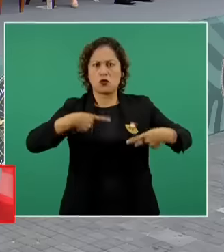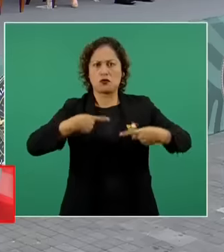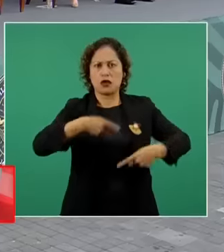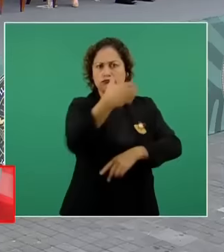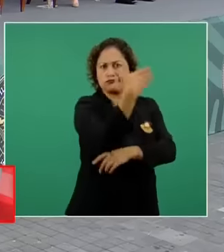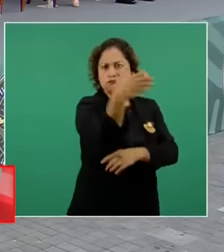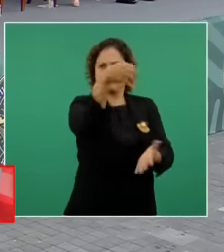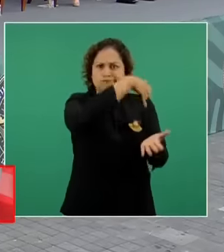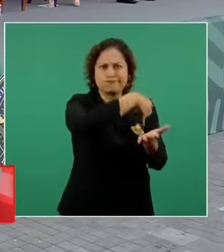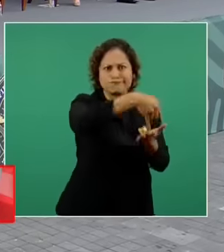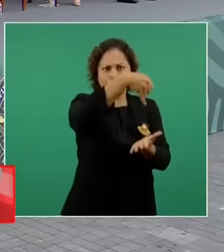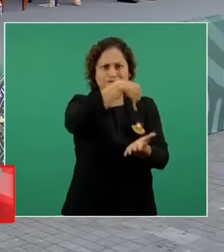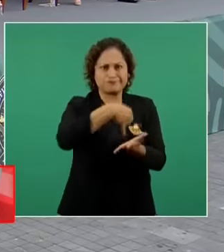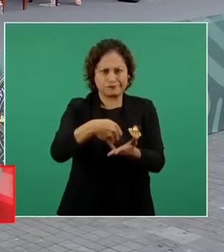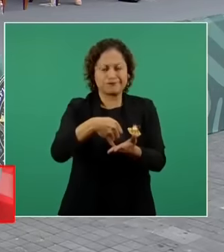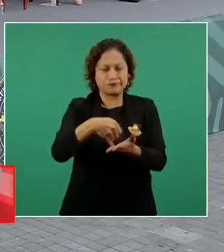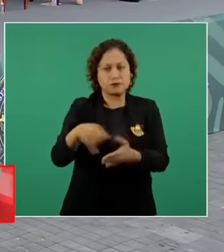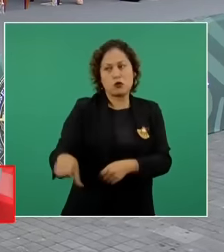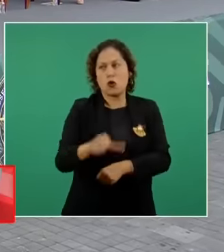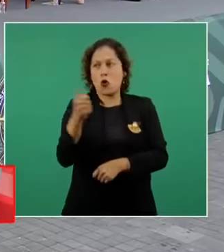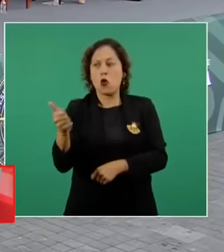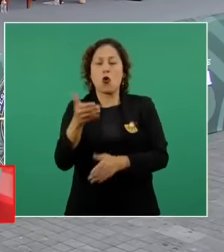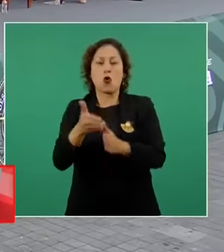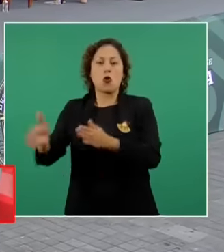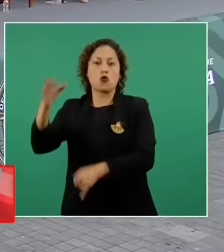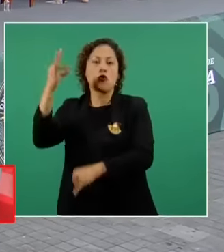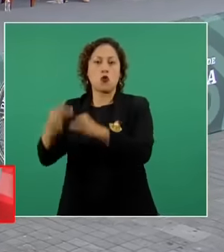y el general realista